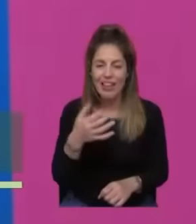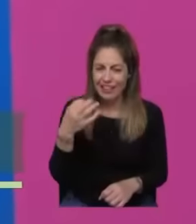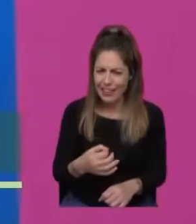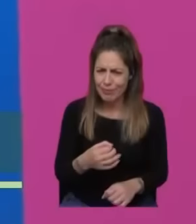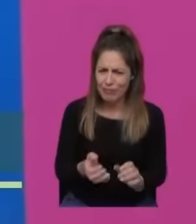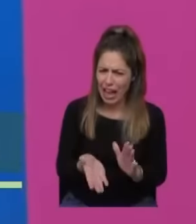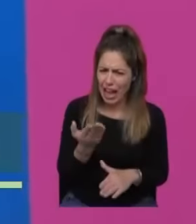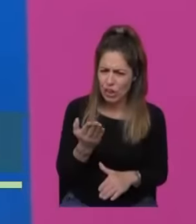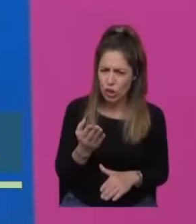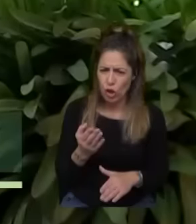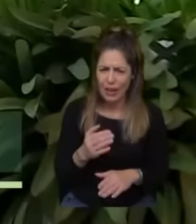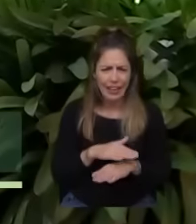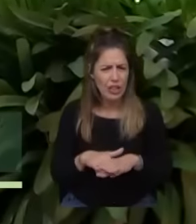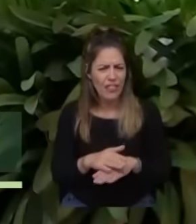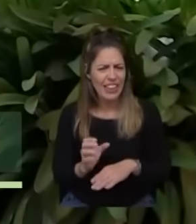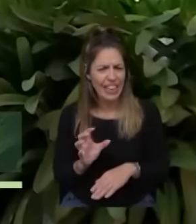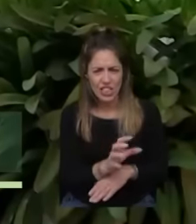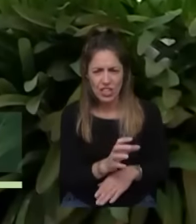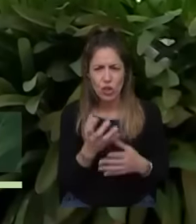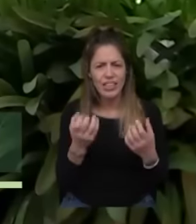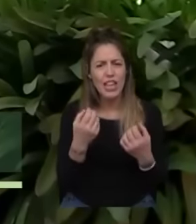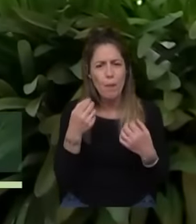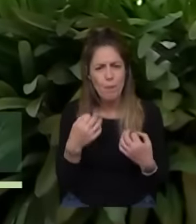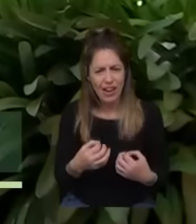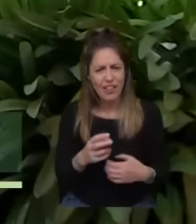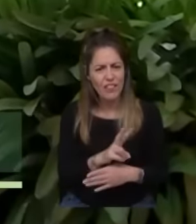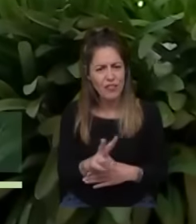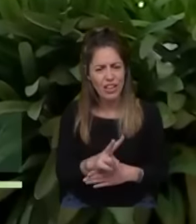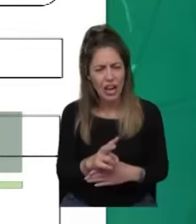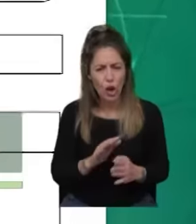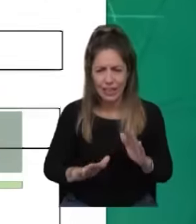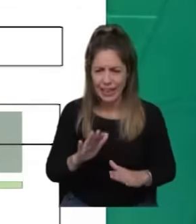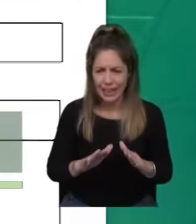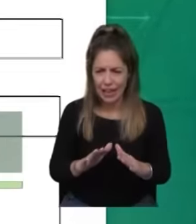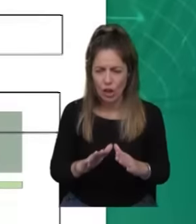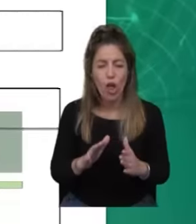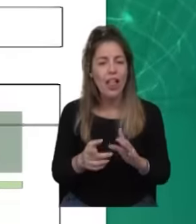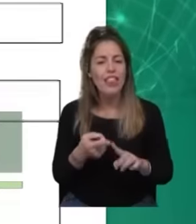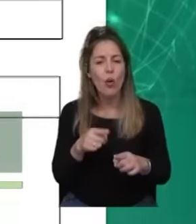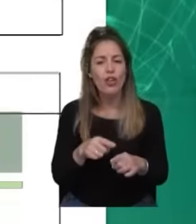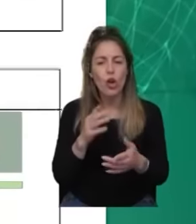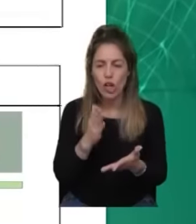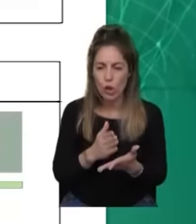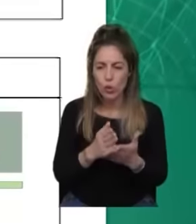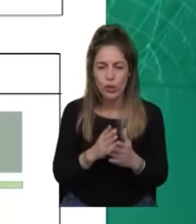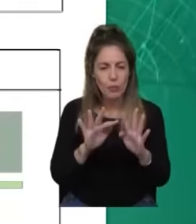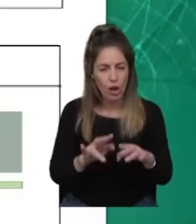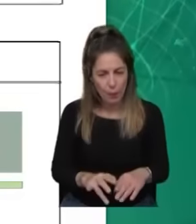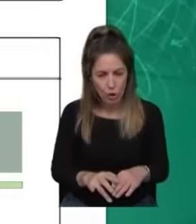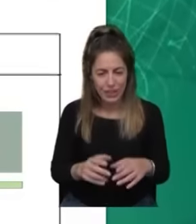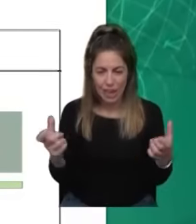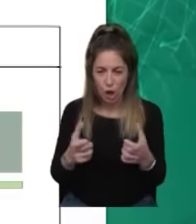alto el índice de rechazo por este motivo y quieren verificarlo y eventualmente corregirlo. De acuerdo con el último reporte de la Corte